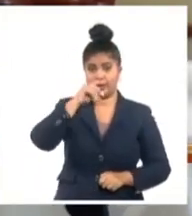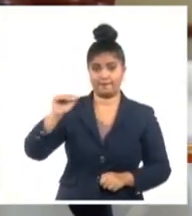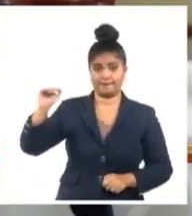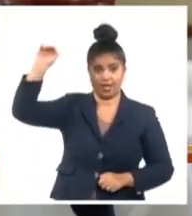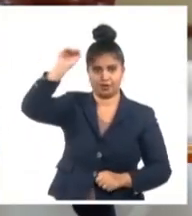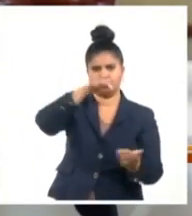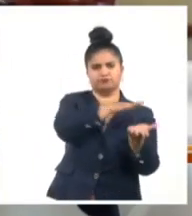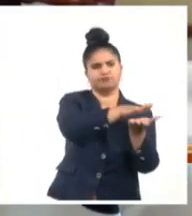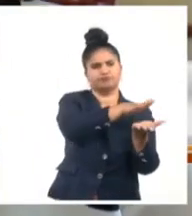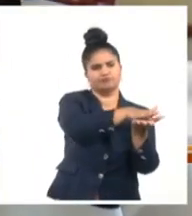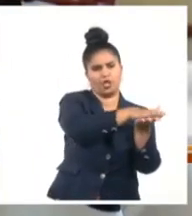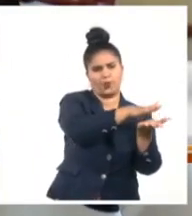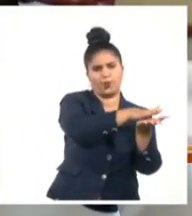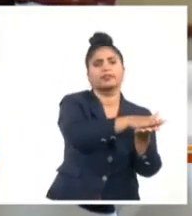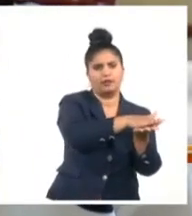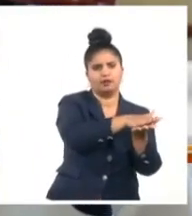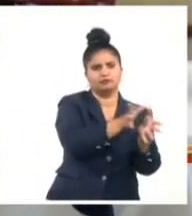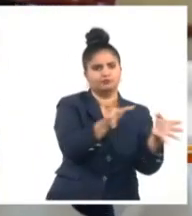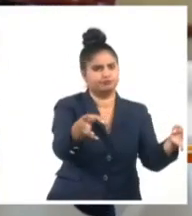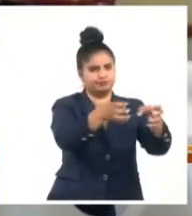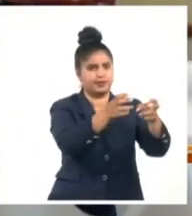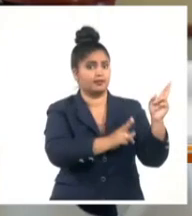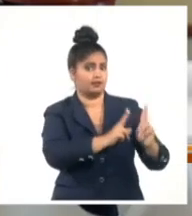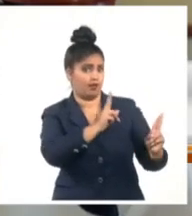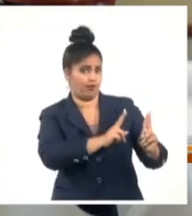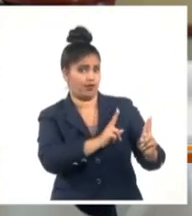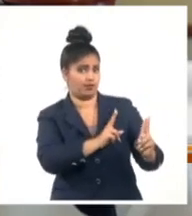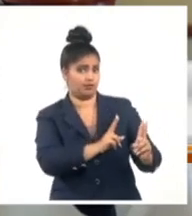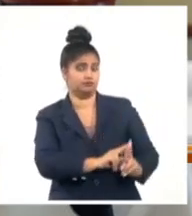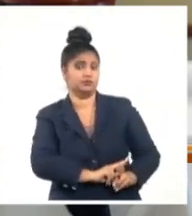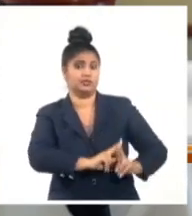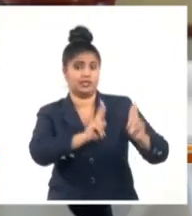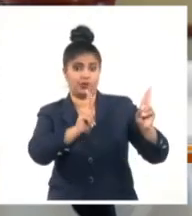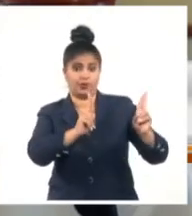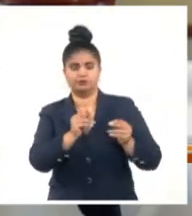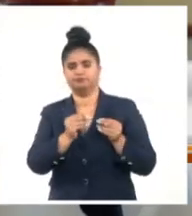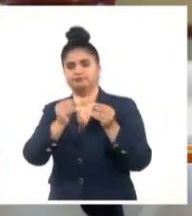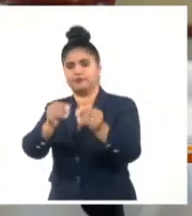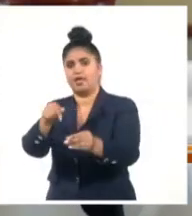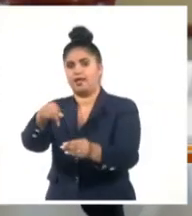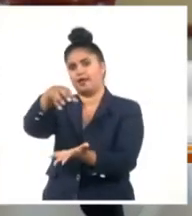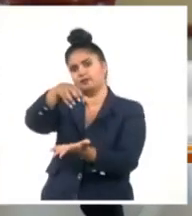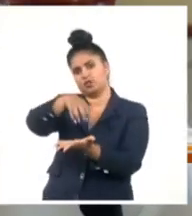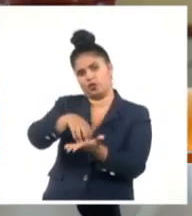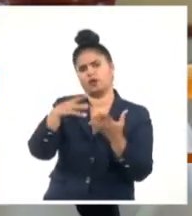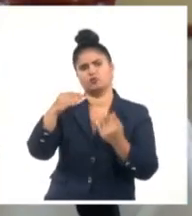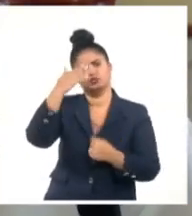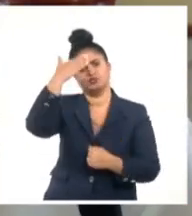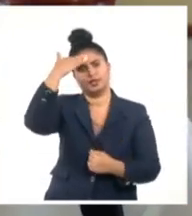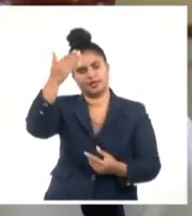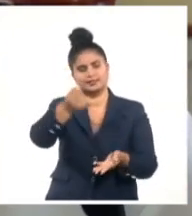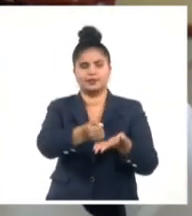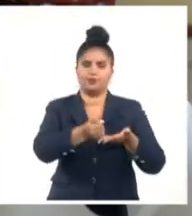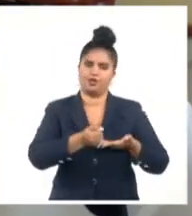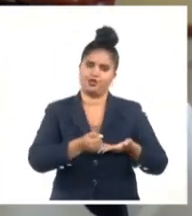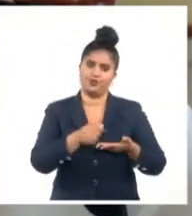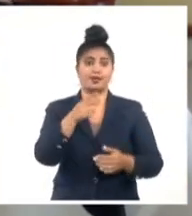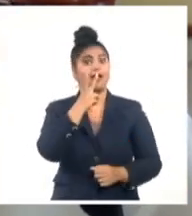están institucionalizadas. Y esto es parte de la atención que se le debe dar a estas